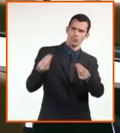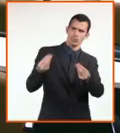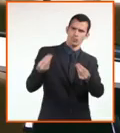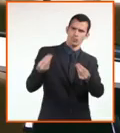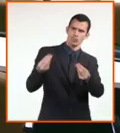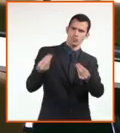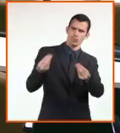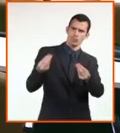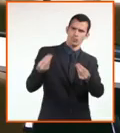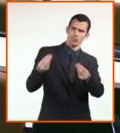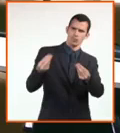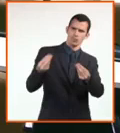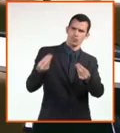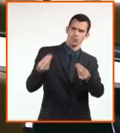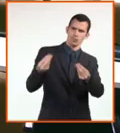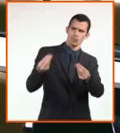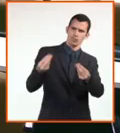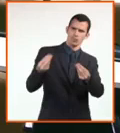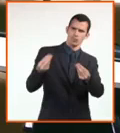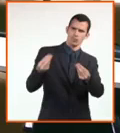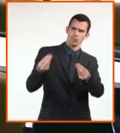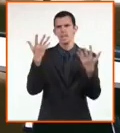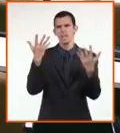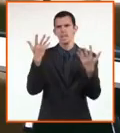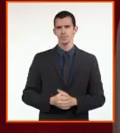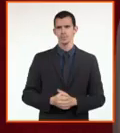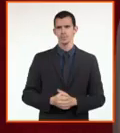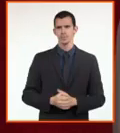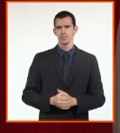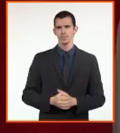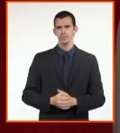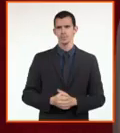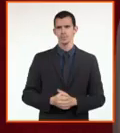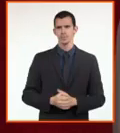noveno Congreso de la FEU, al comandante José Ramón